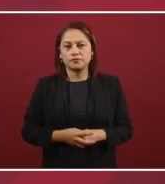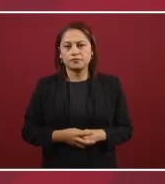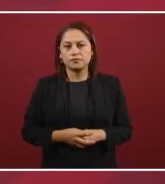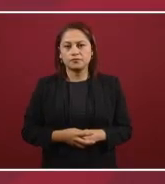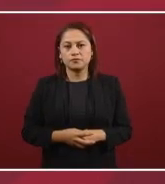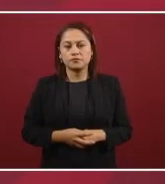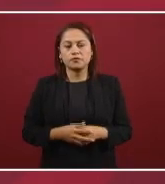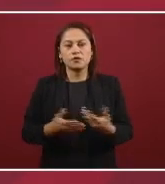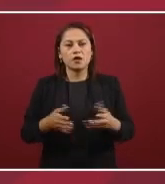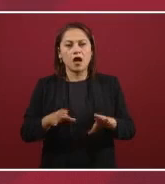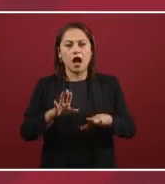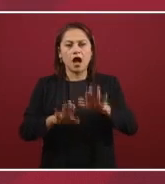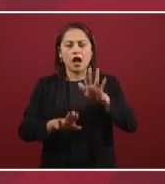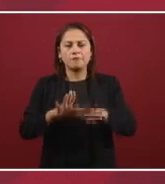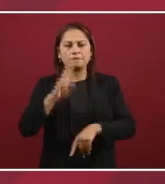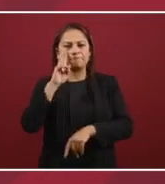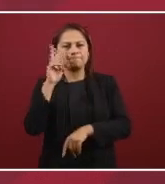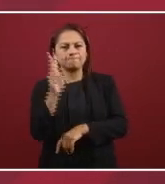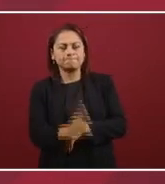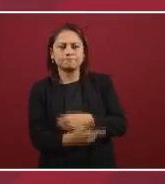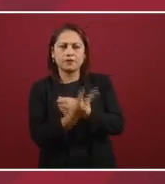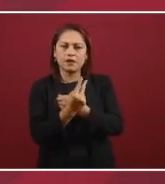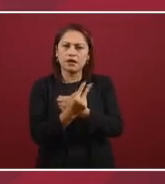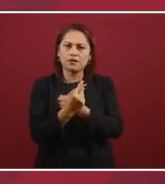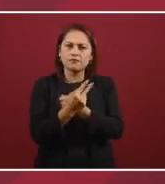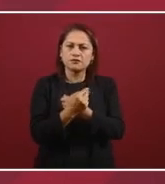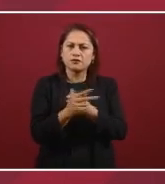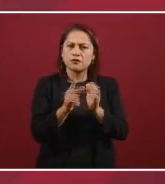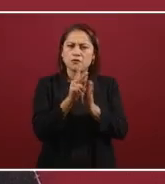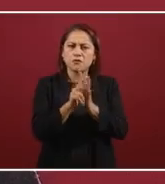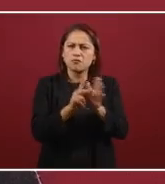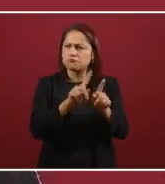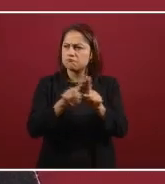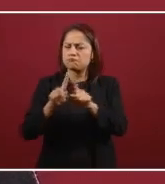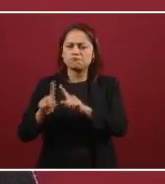vestimenta de lujo, alhajas,